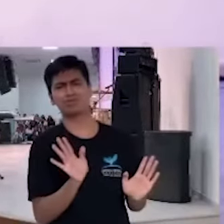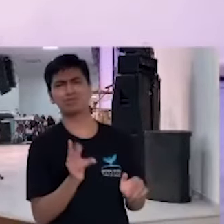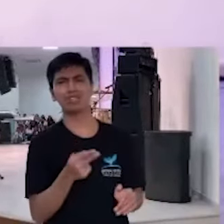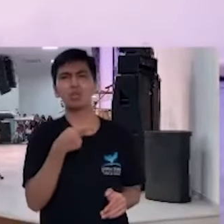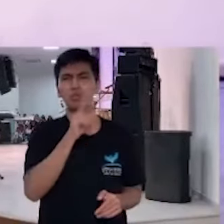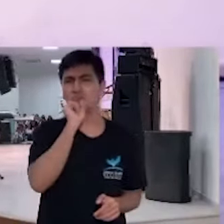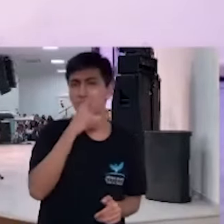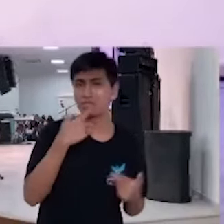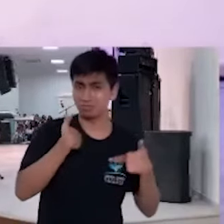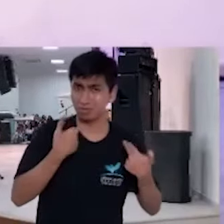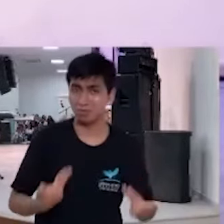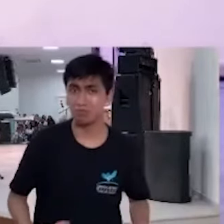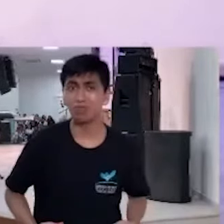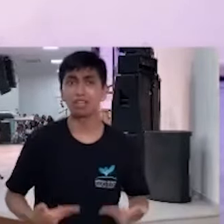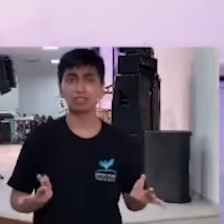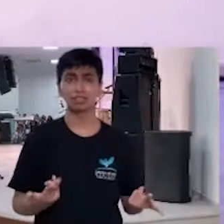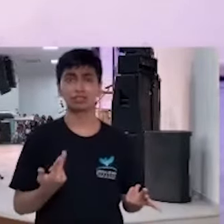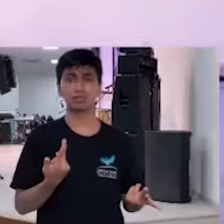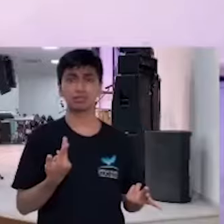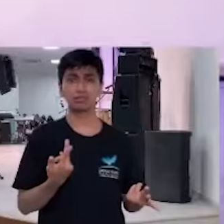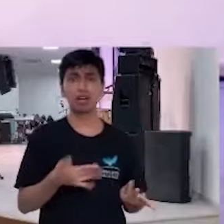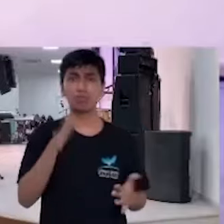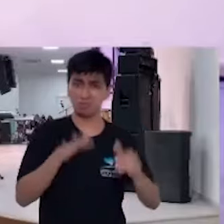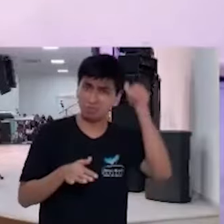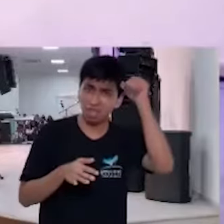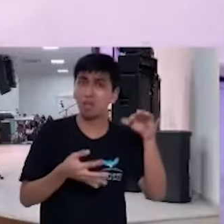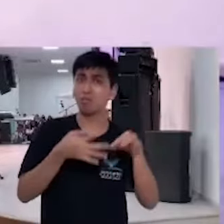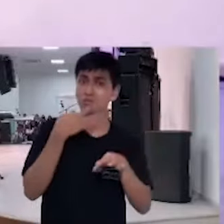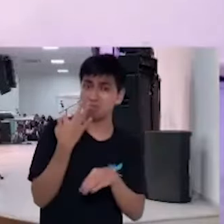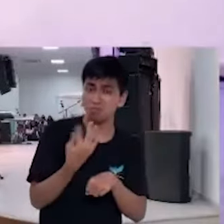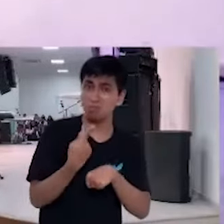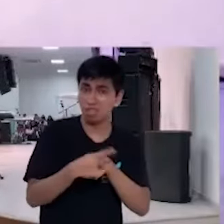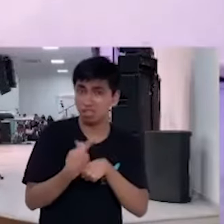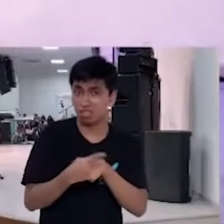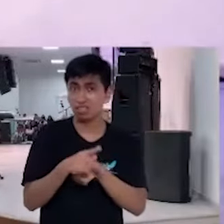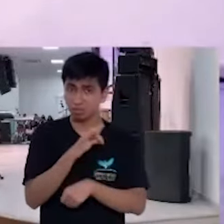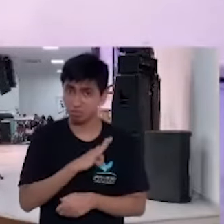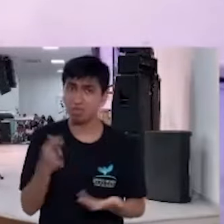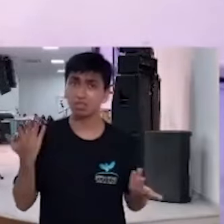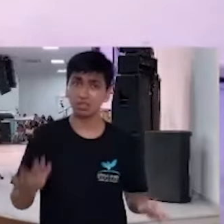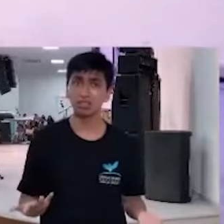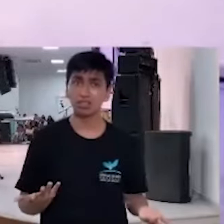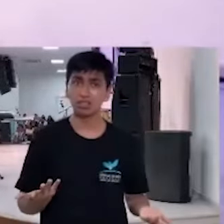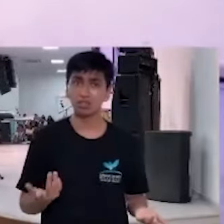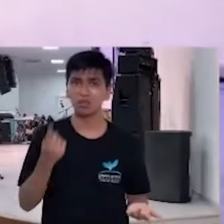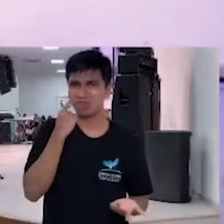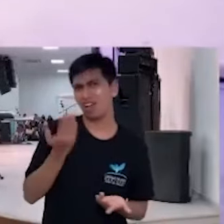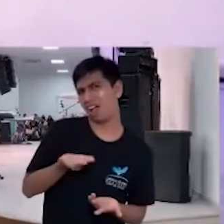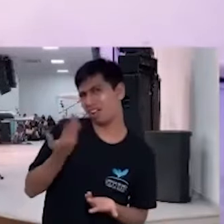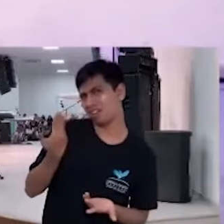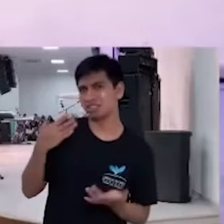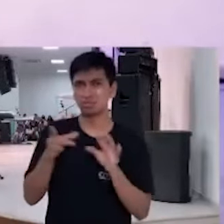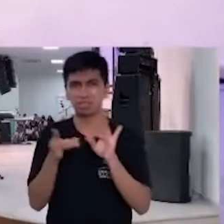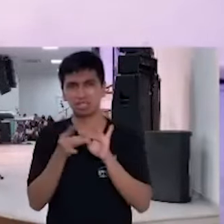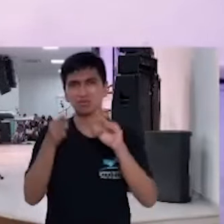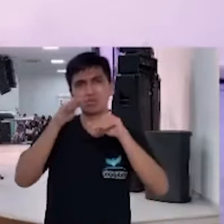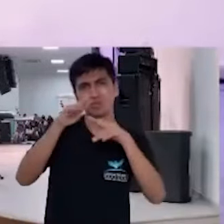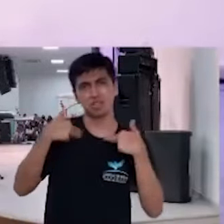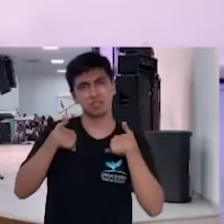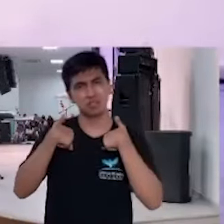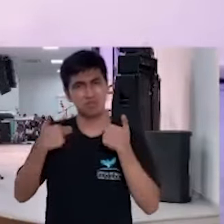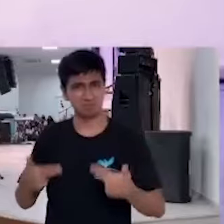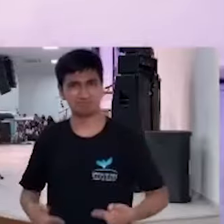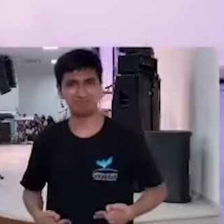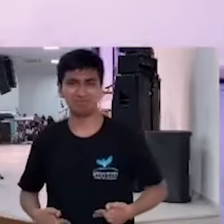hueso, eres vulnerable, tienes deseos. Hace rato hablábamos de ese deseo sexual que naturalmente tenemos, que el Señor